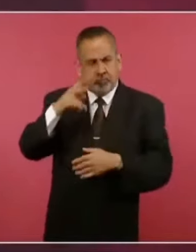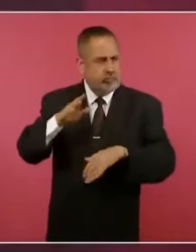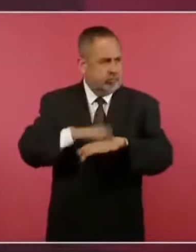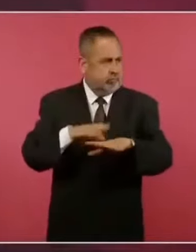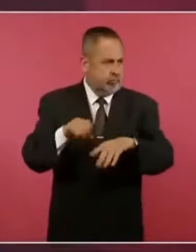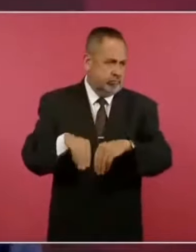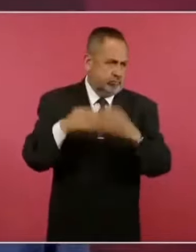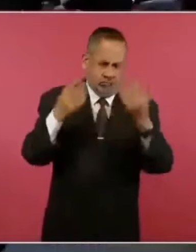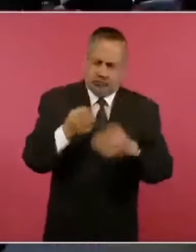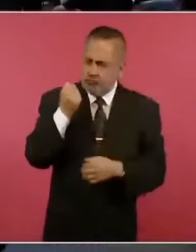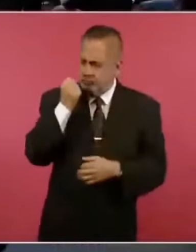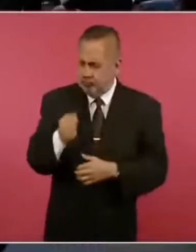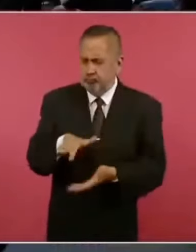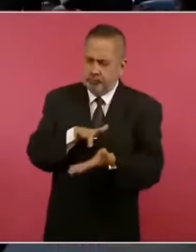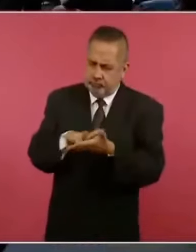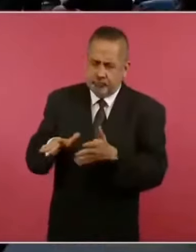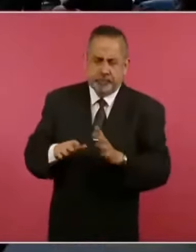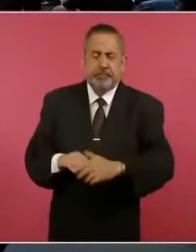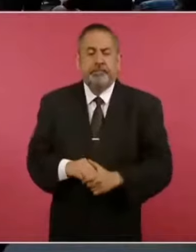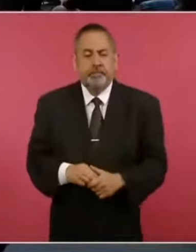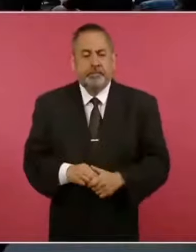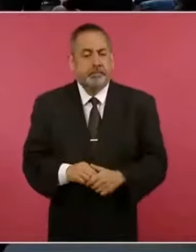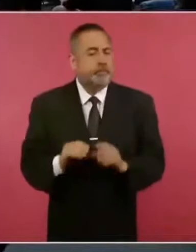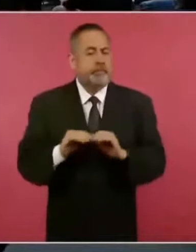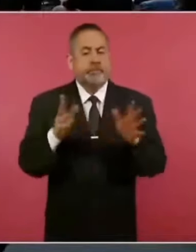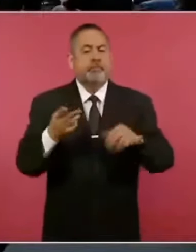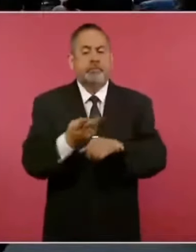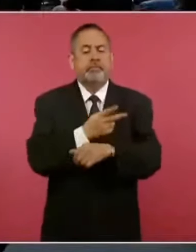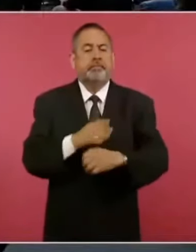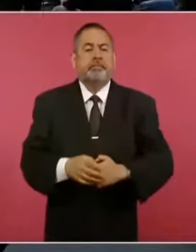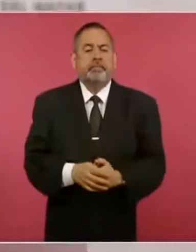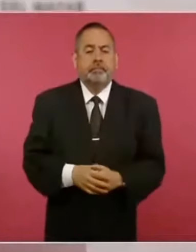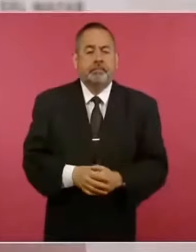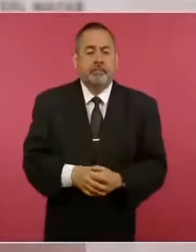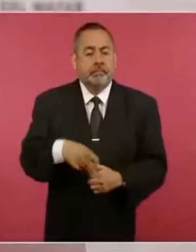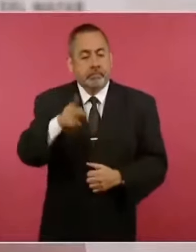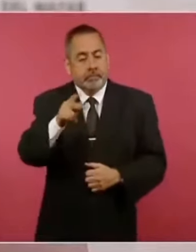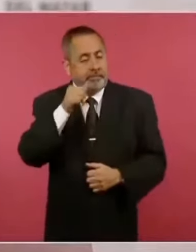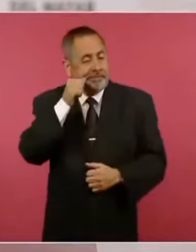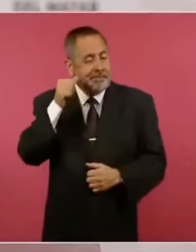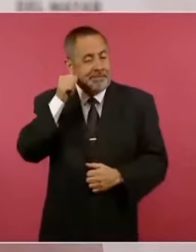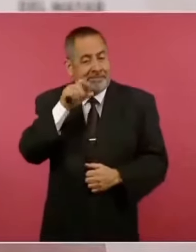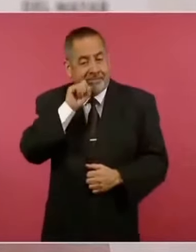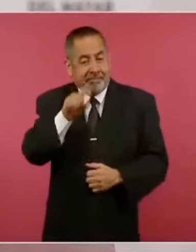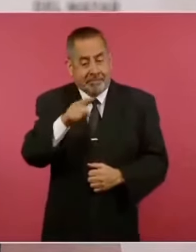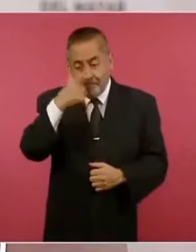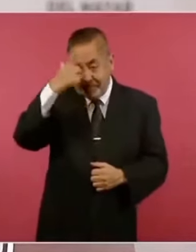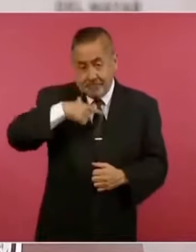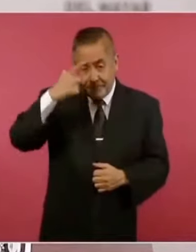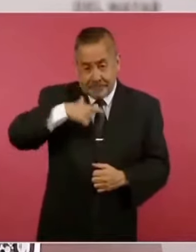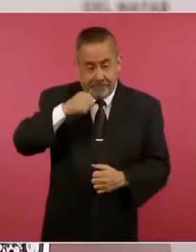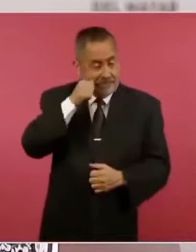más firme y Clara pero ayer mismo en